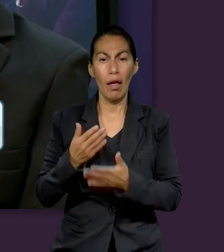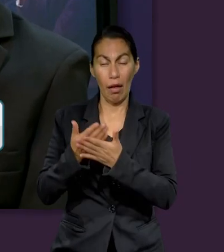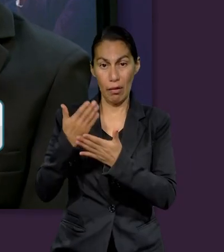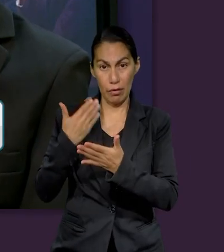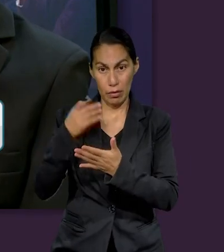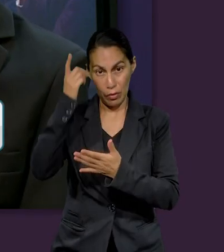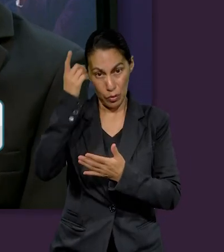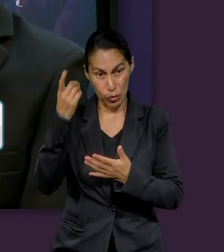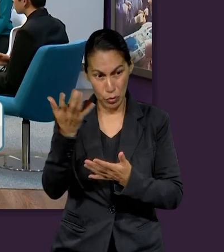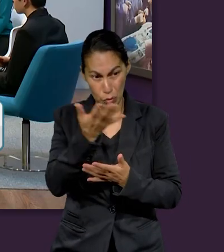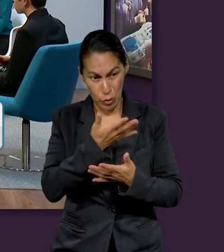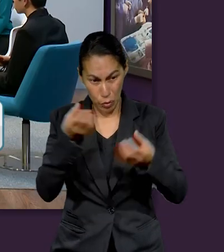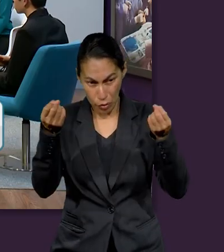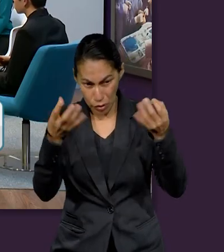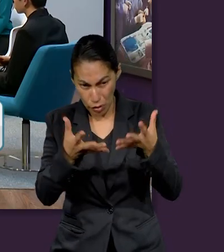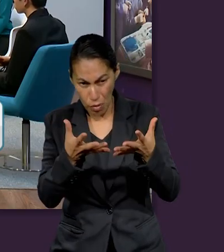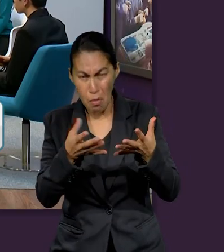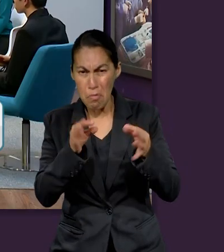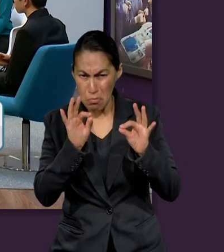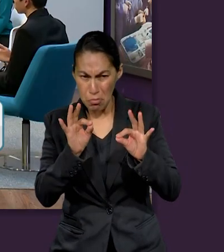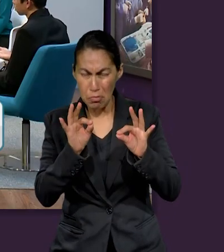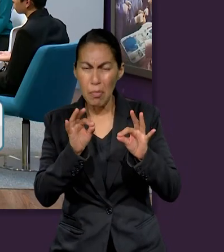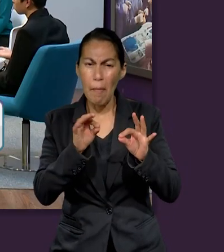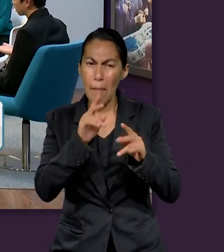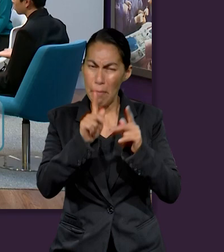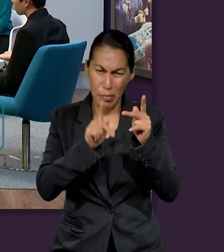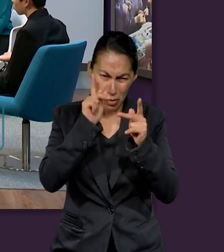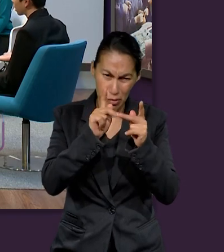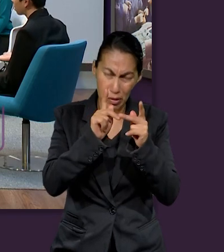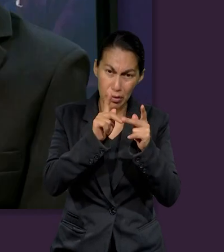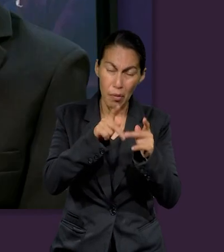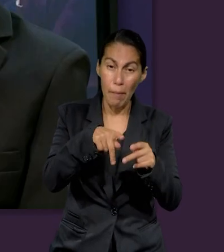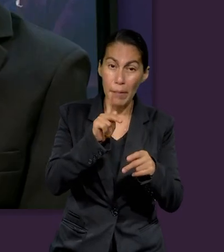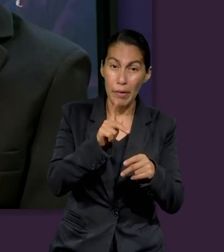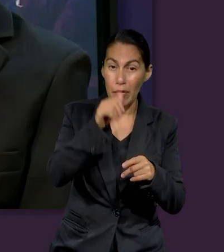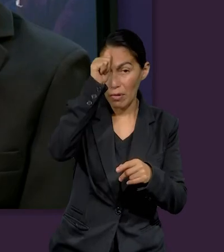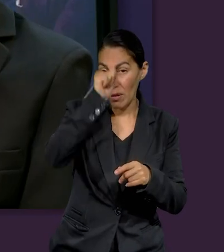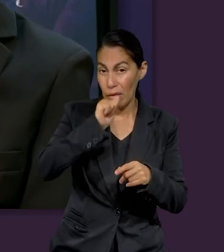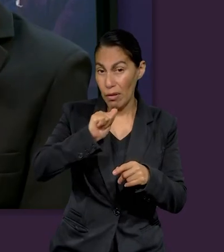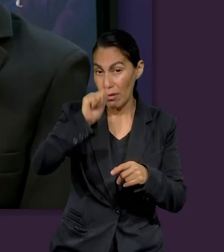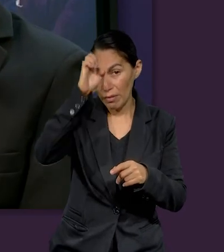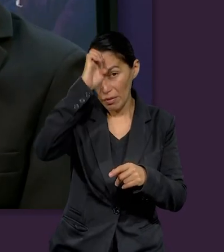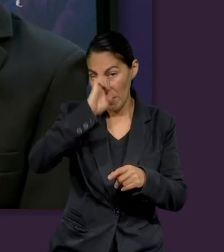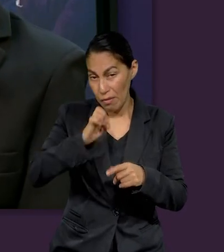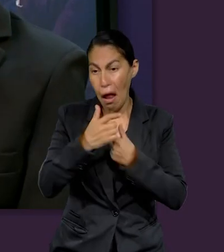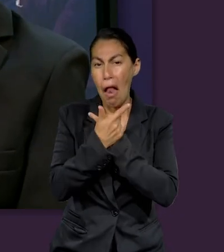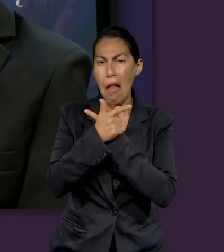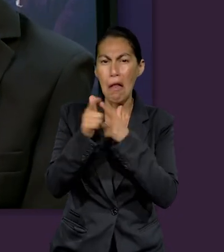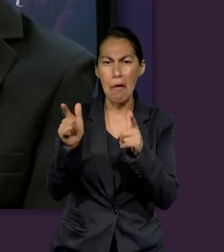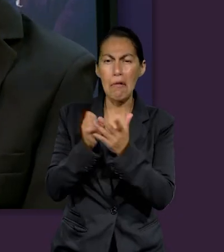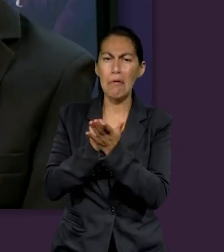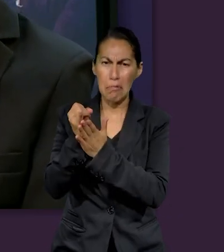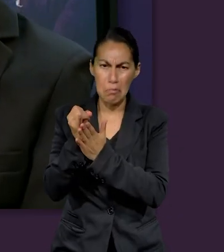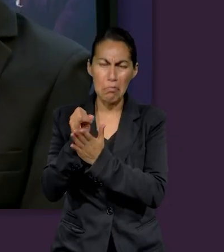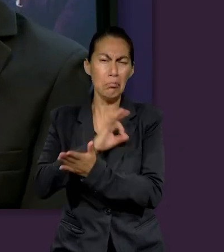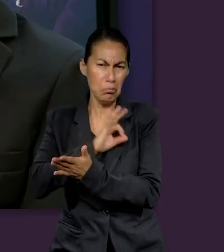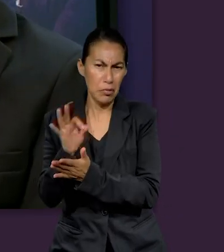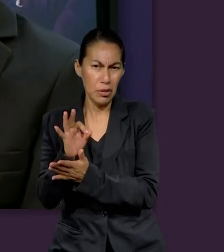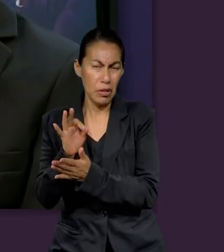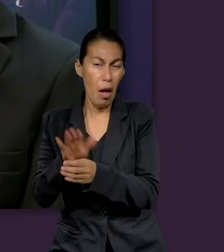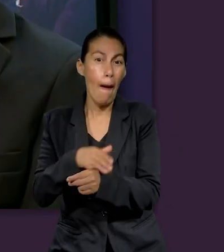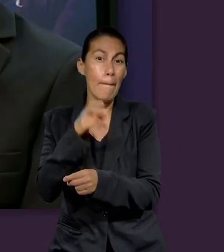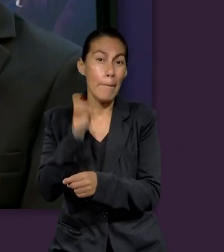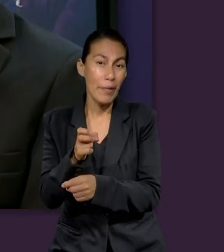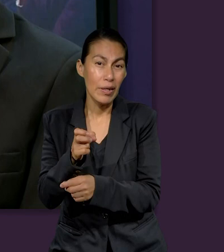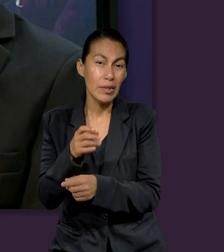en la creación se nos dice que pues por eso entró el pecado porque pues decidimos lo malo y